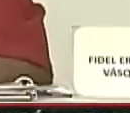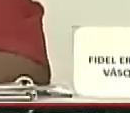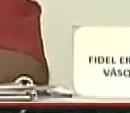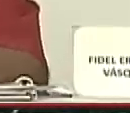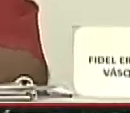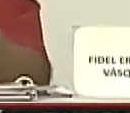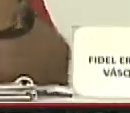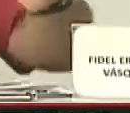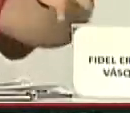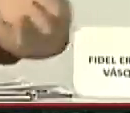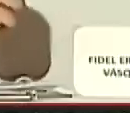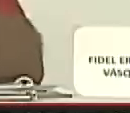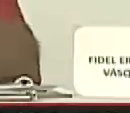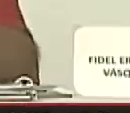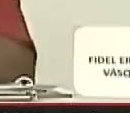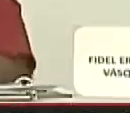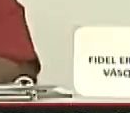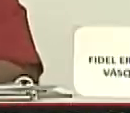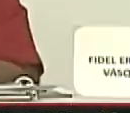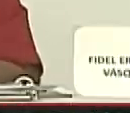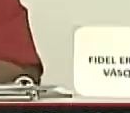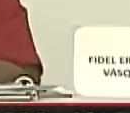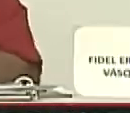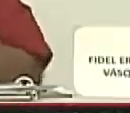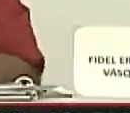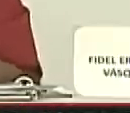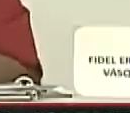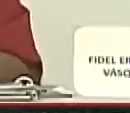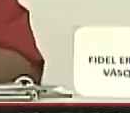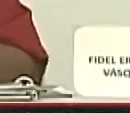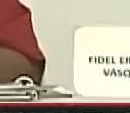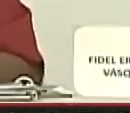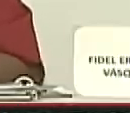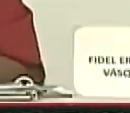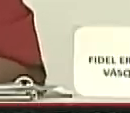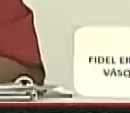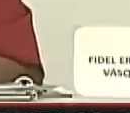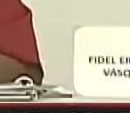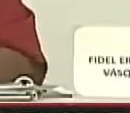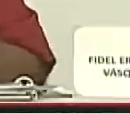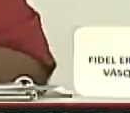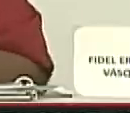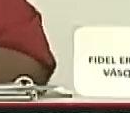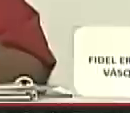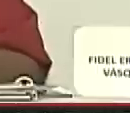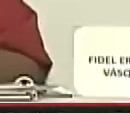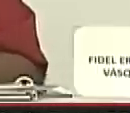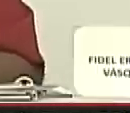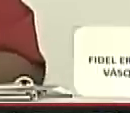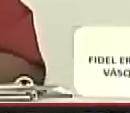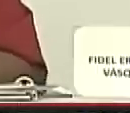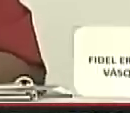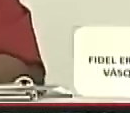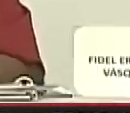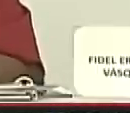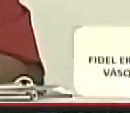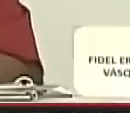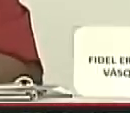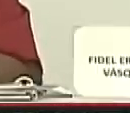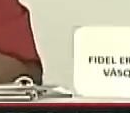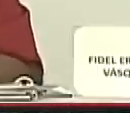son en agosto. A mí me gusta la fecha de agosto. A mí, no sé. Pero como uno no decide ahí, pero agosto es una buena